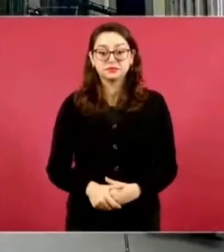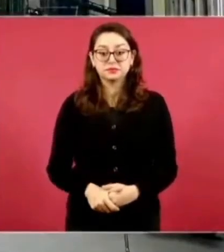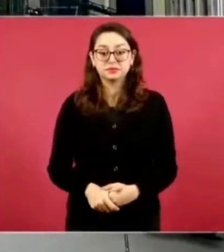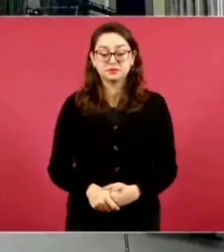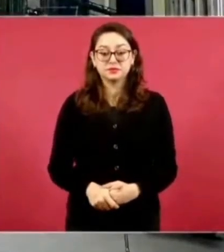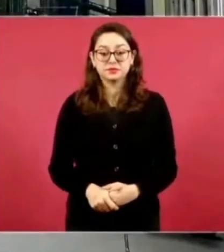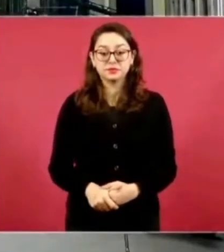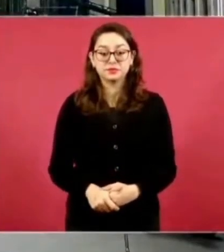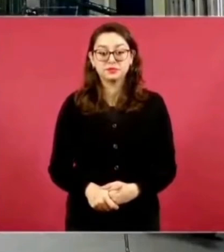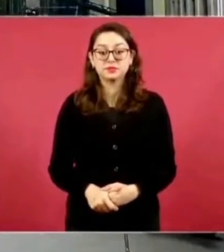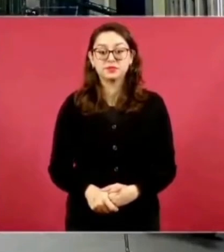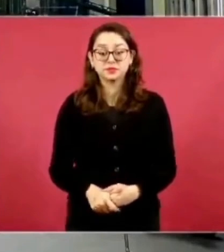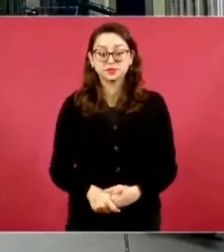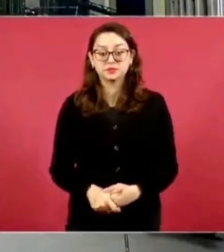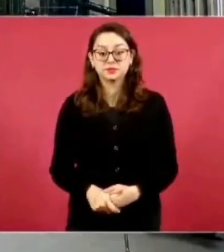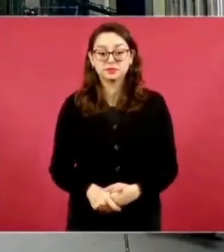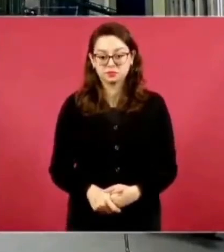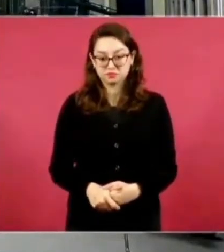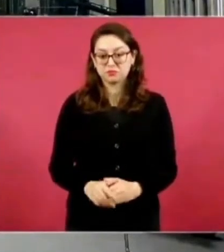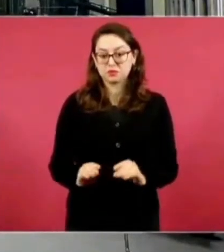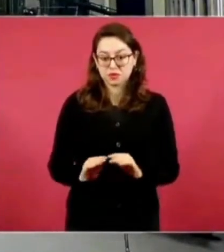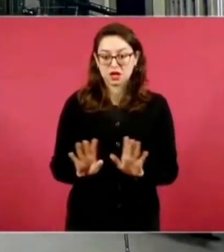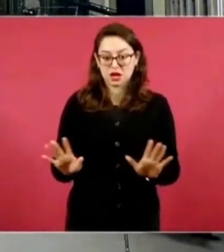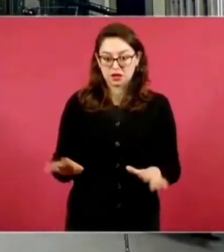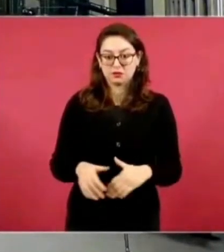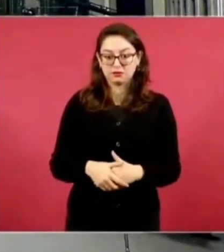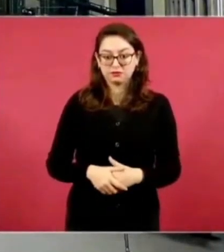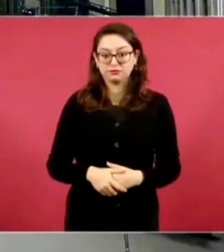Sí, claro, totalmente.